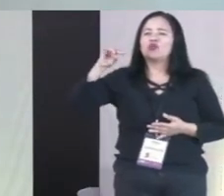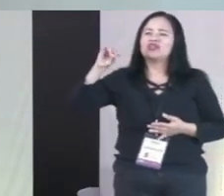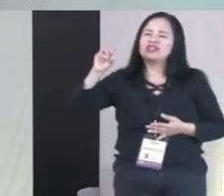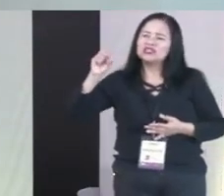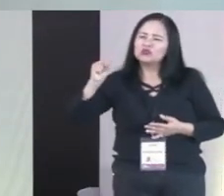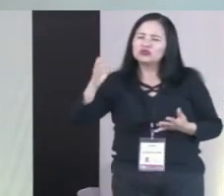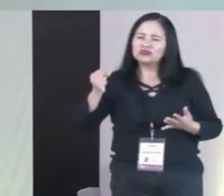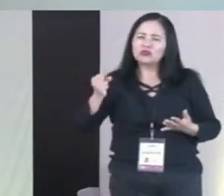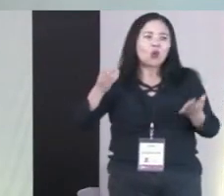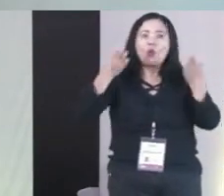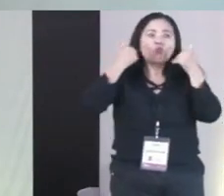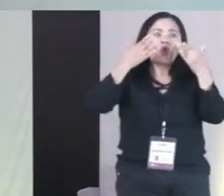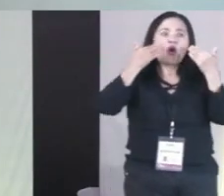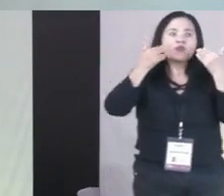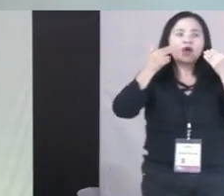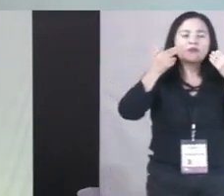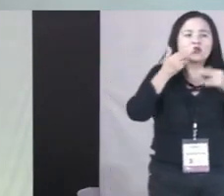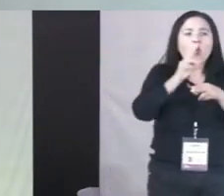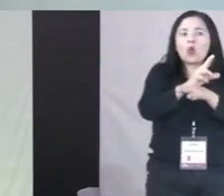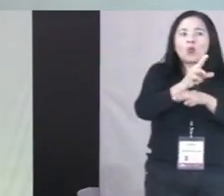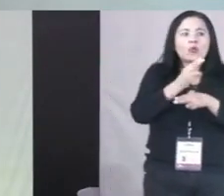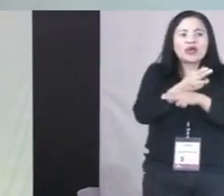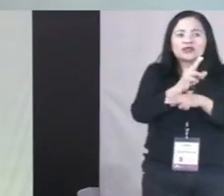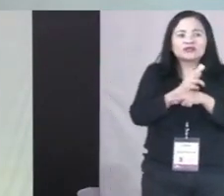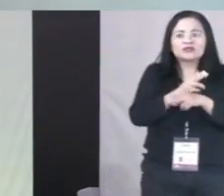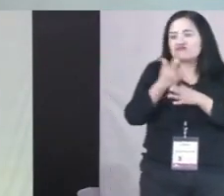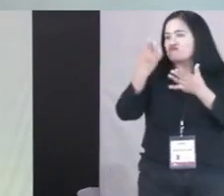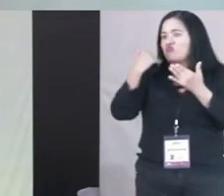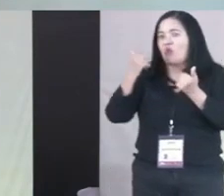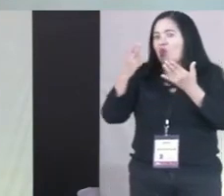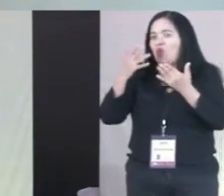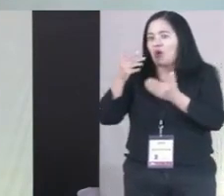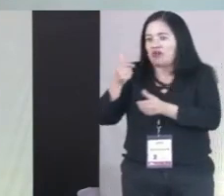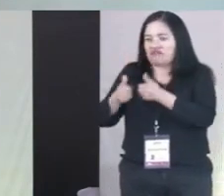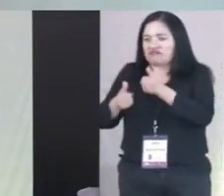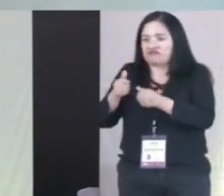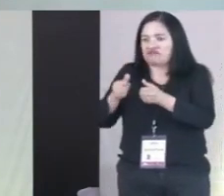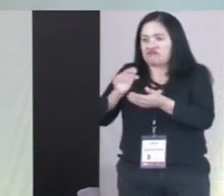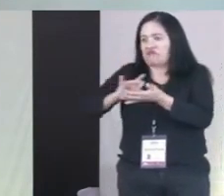Ubers, todavía los celulares eran de teclas.